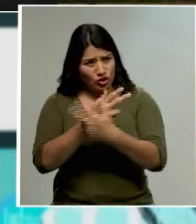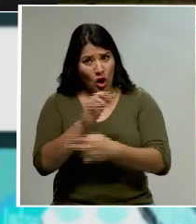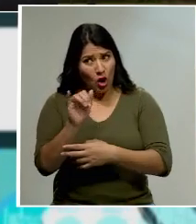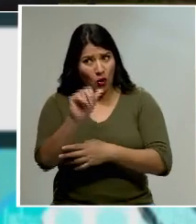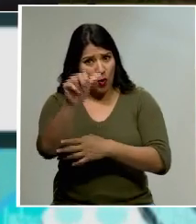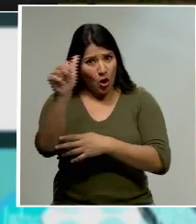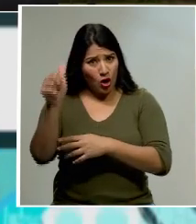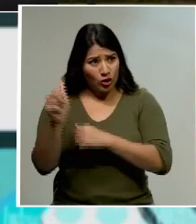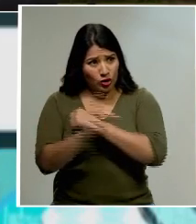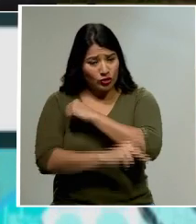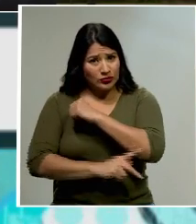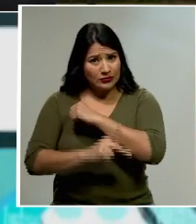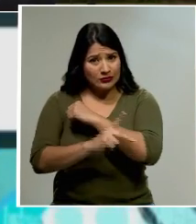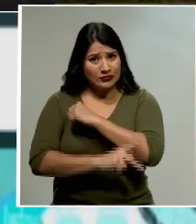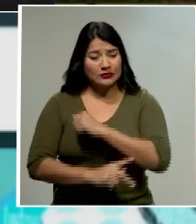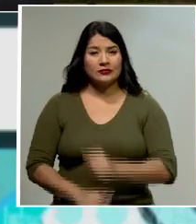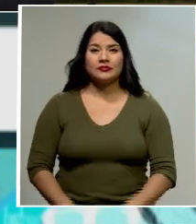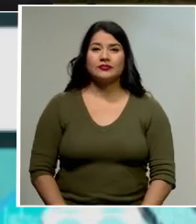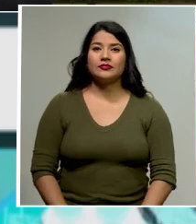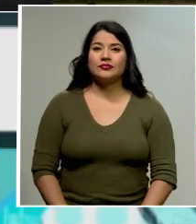países?